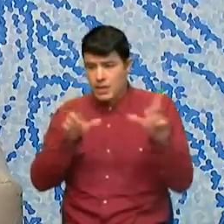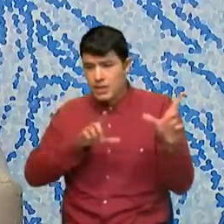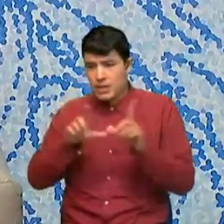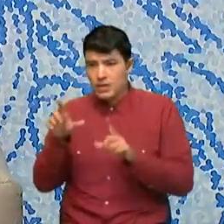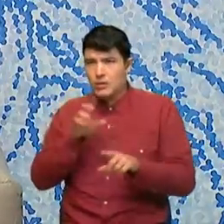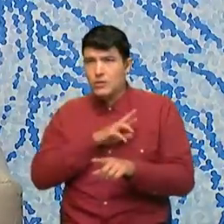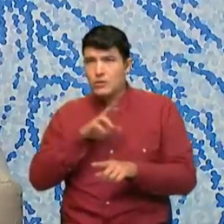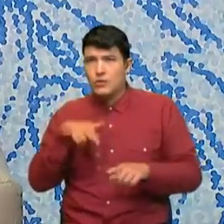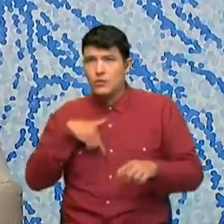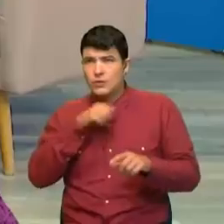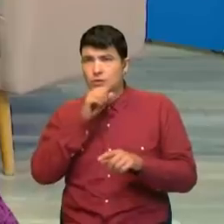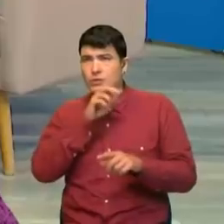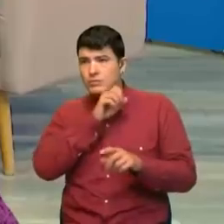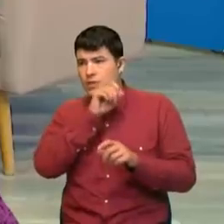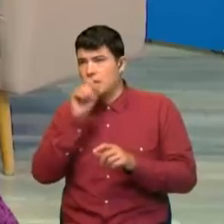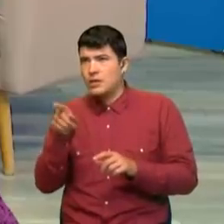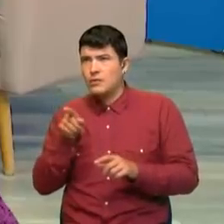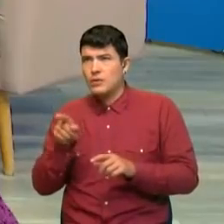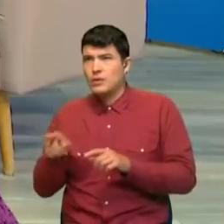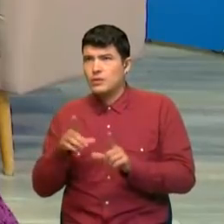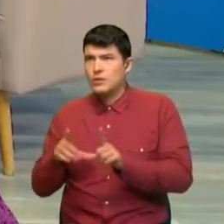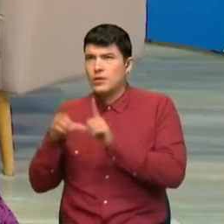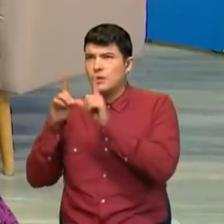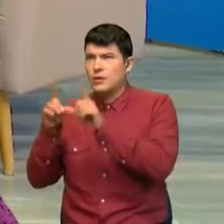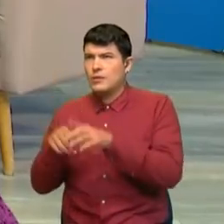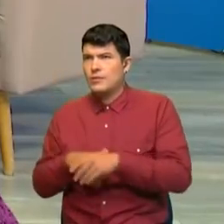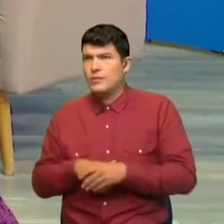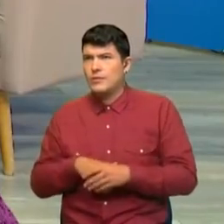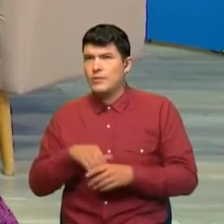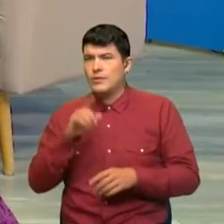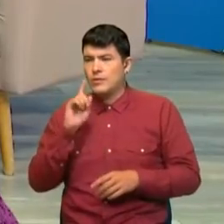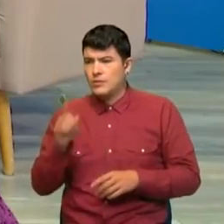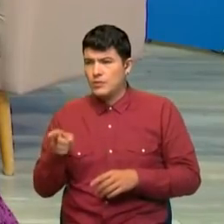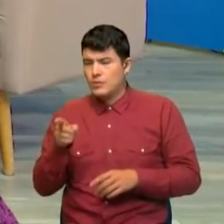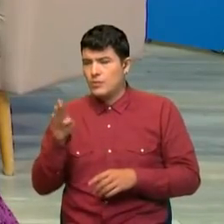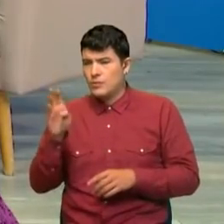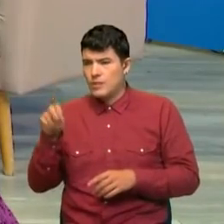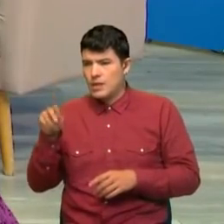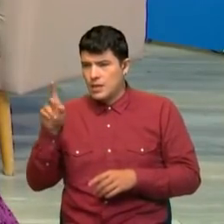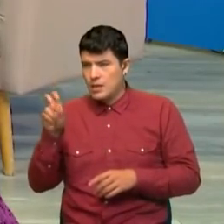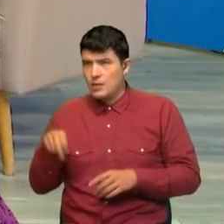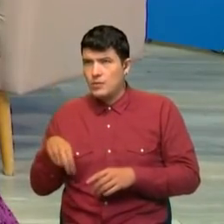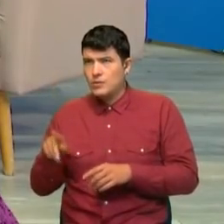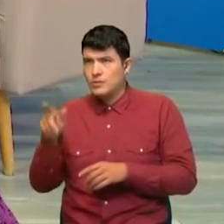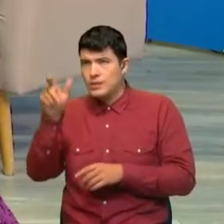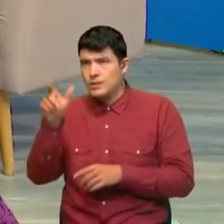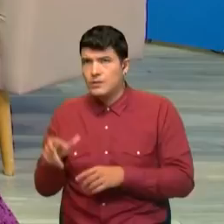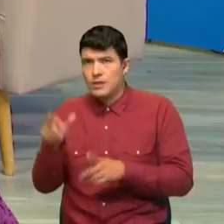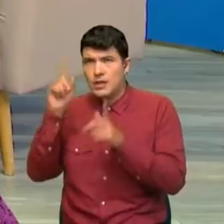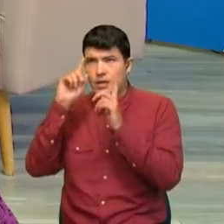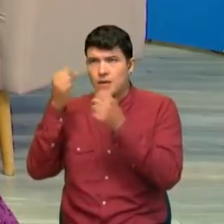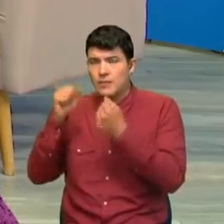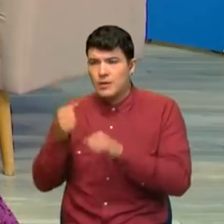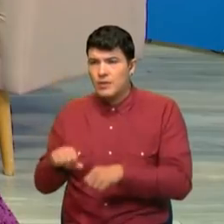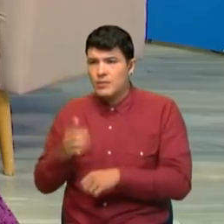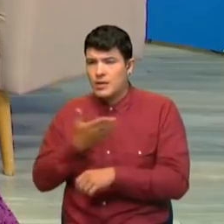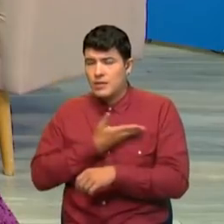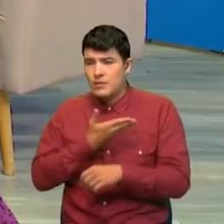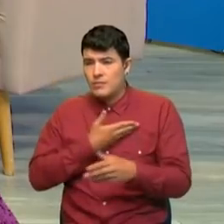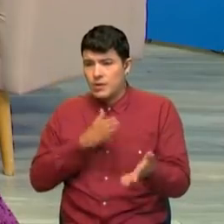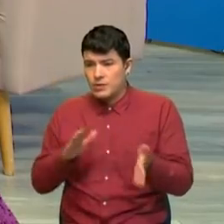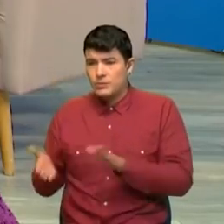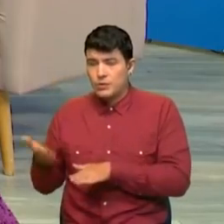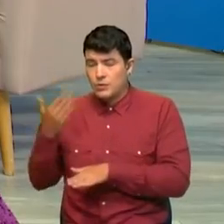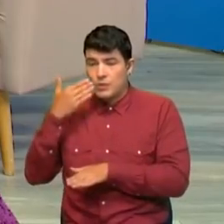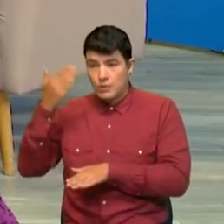a trasladar la inquietud aquí al doctor Brandon. Doctor Brandon, a la televidente le preocupa que la mamá murió hace